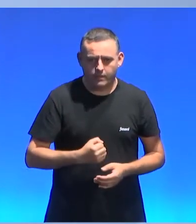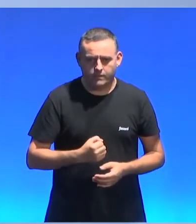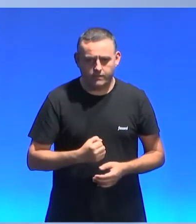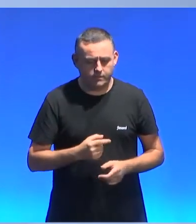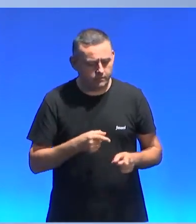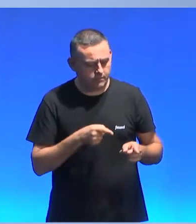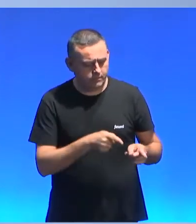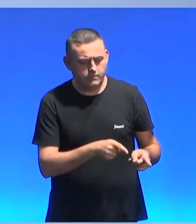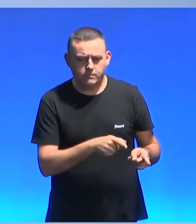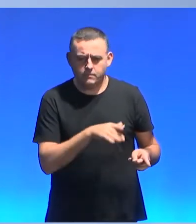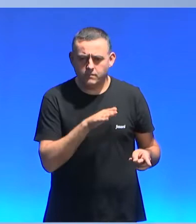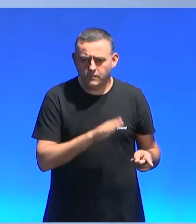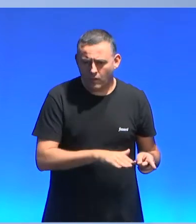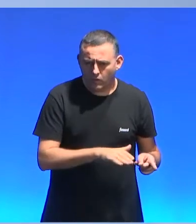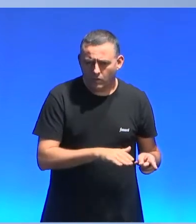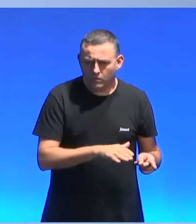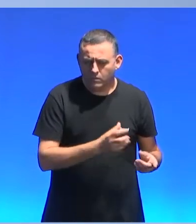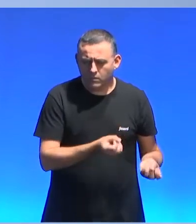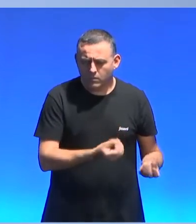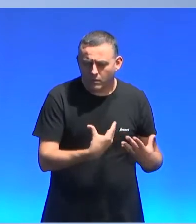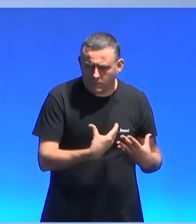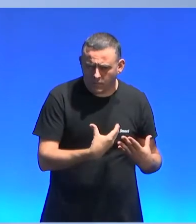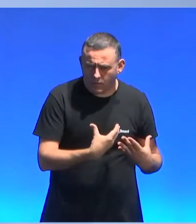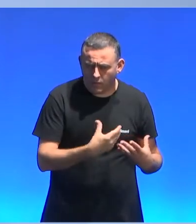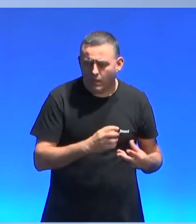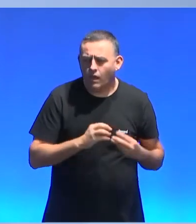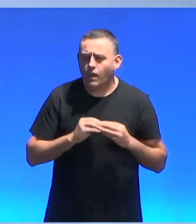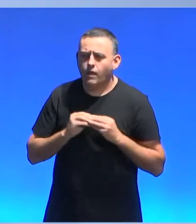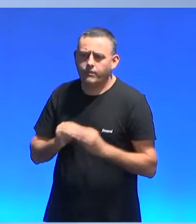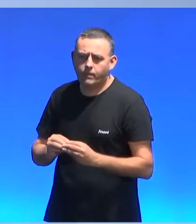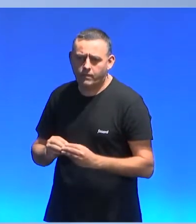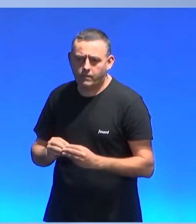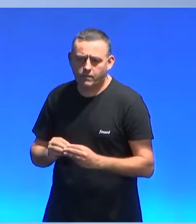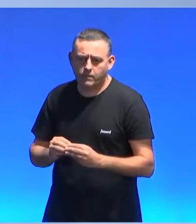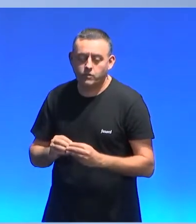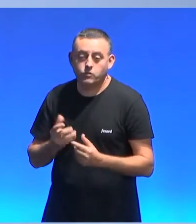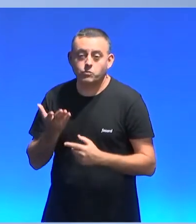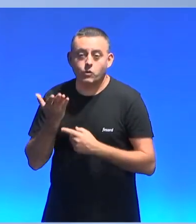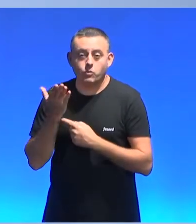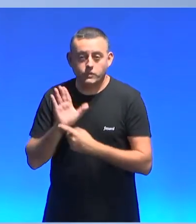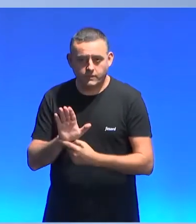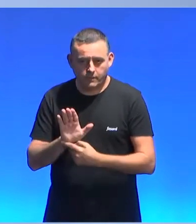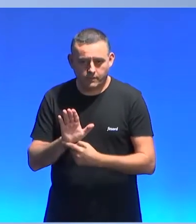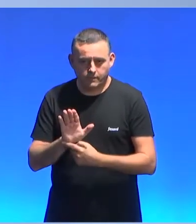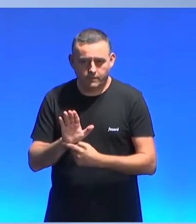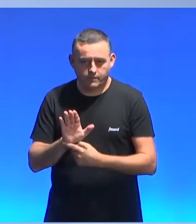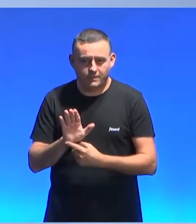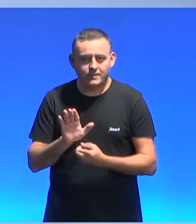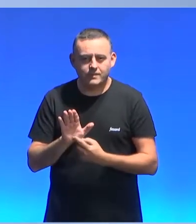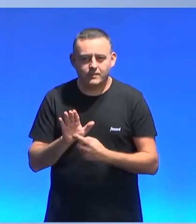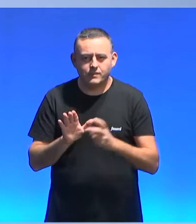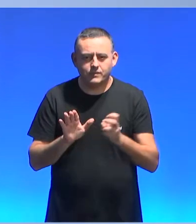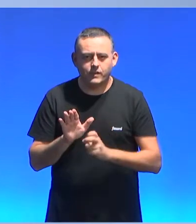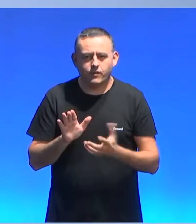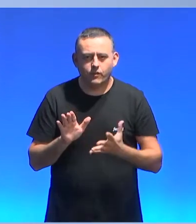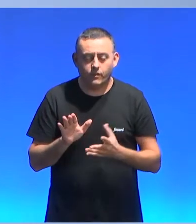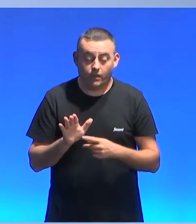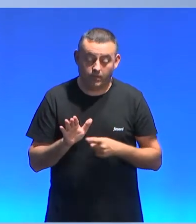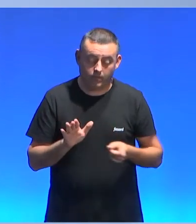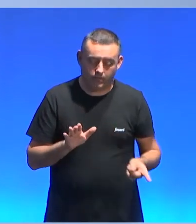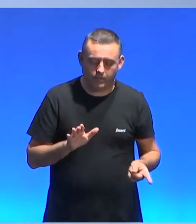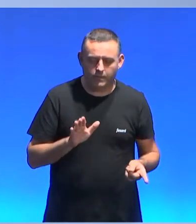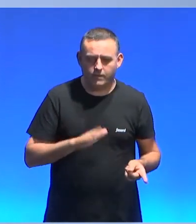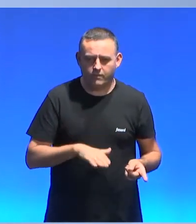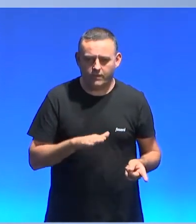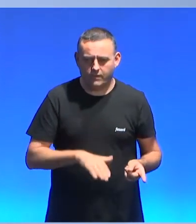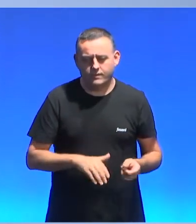nivel decisional recibe una propuesta infantil y la lee como